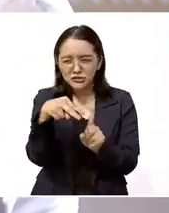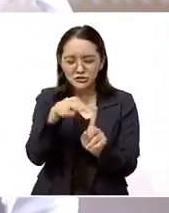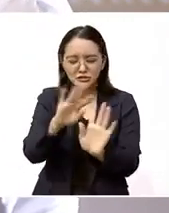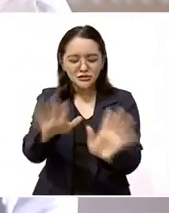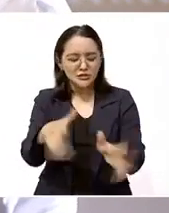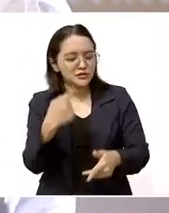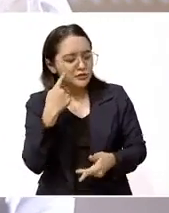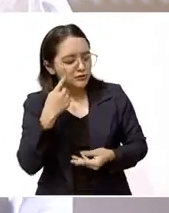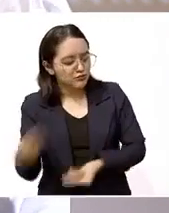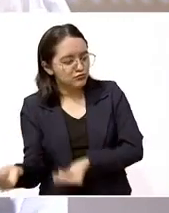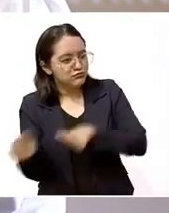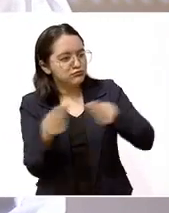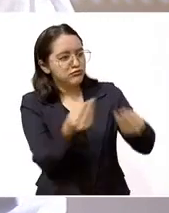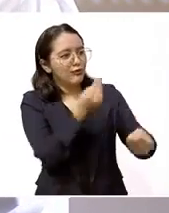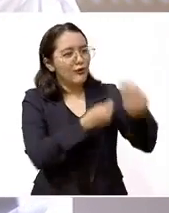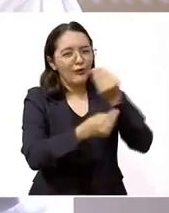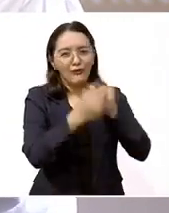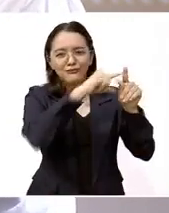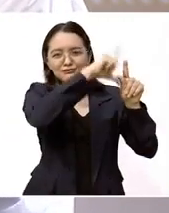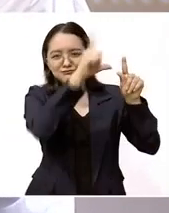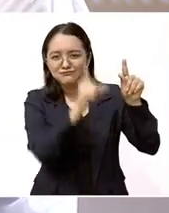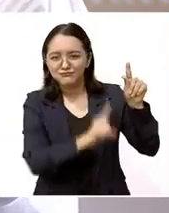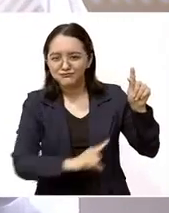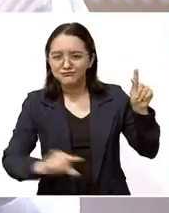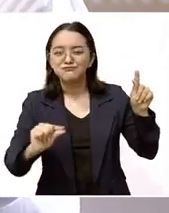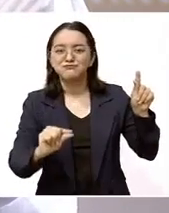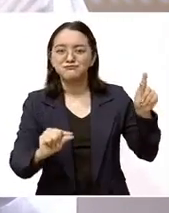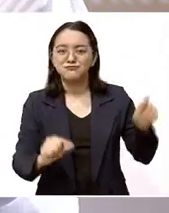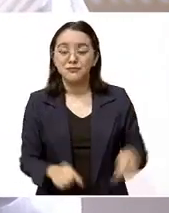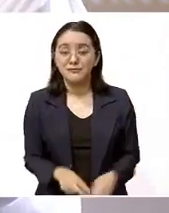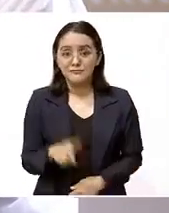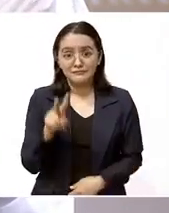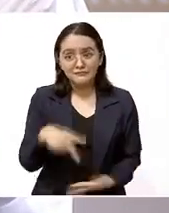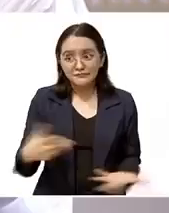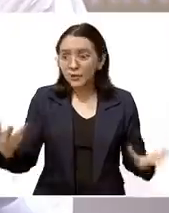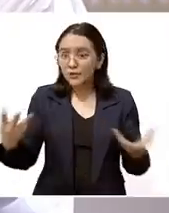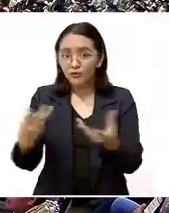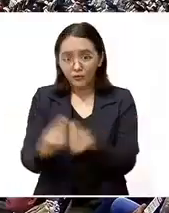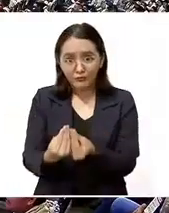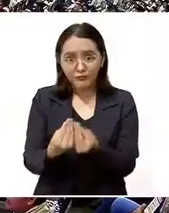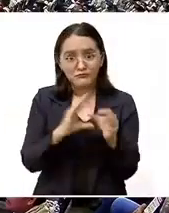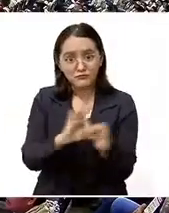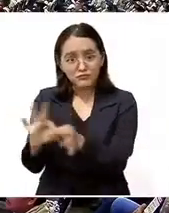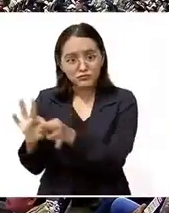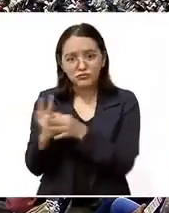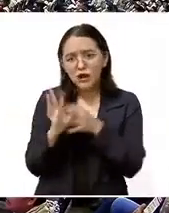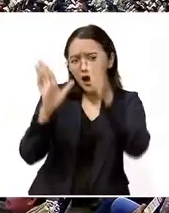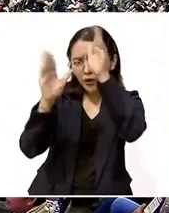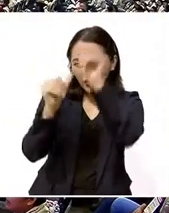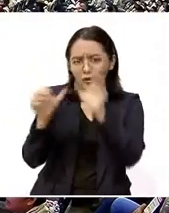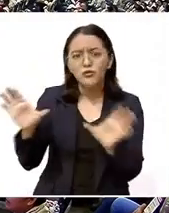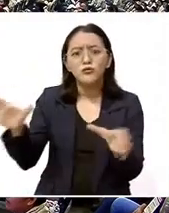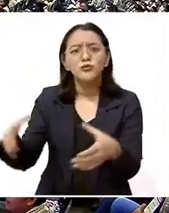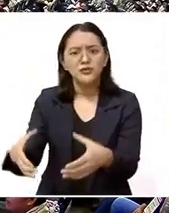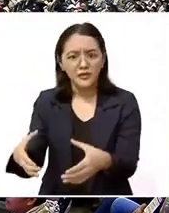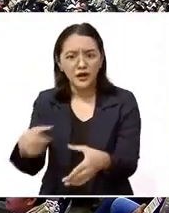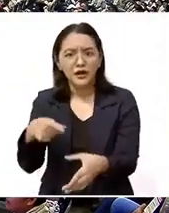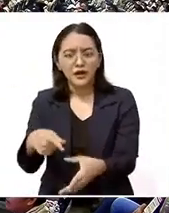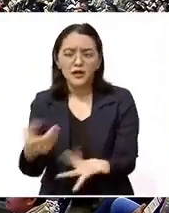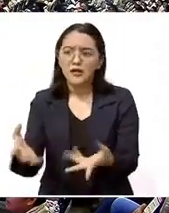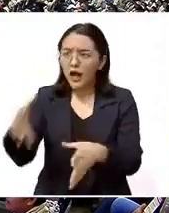a nuestro país. Mantengamos la organización comunitaria en las comunidades de